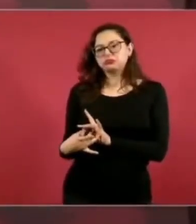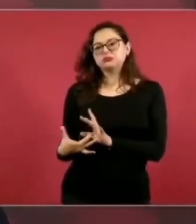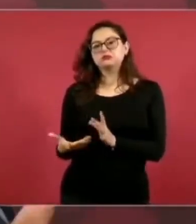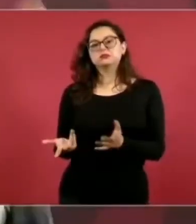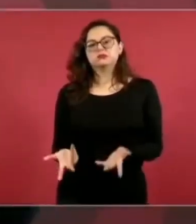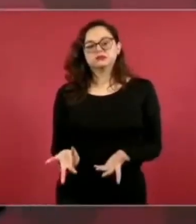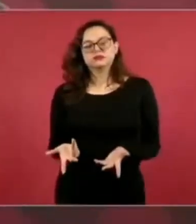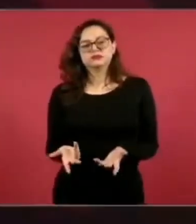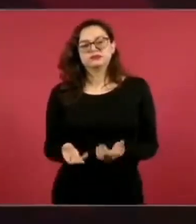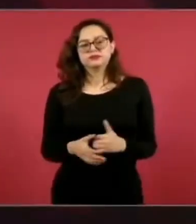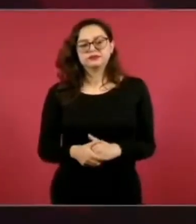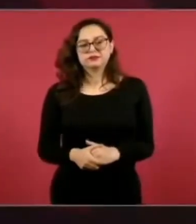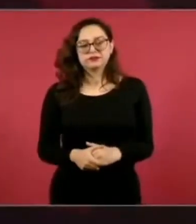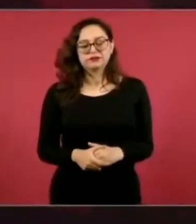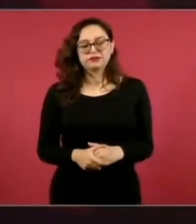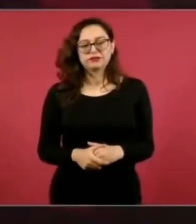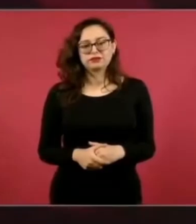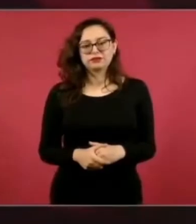A nosotros